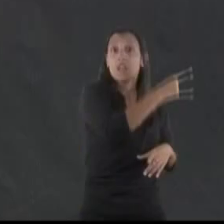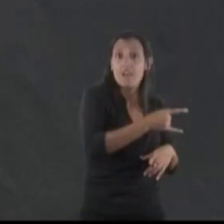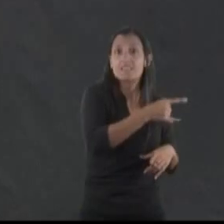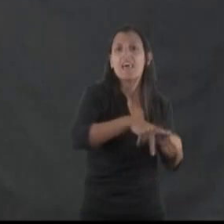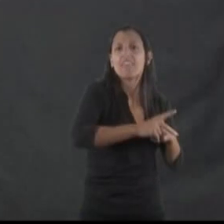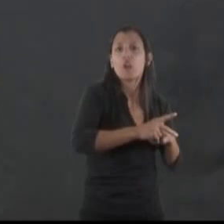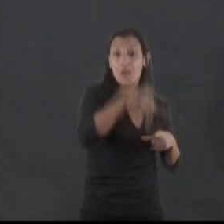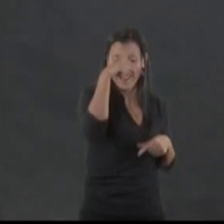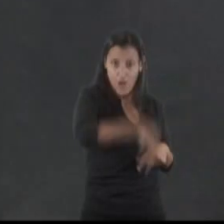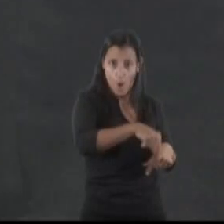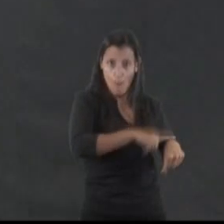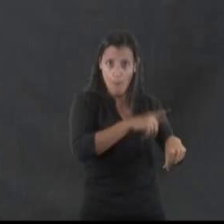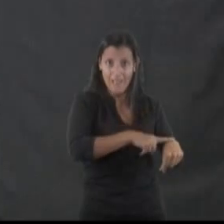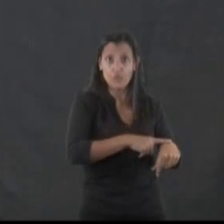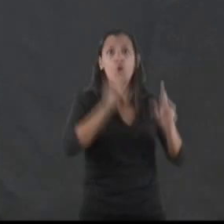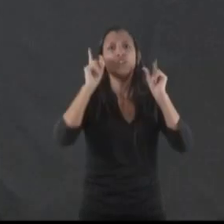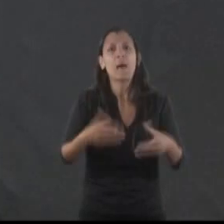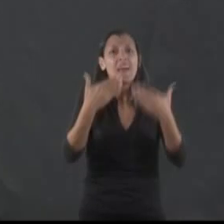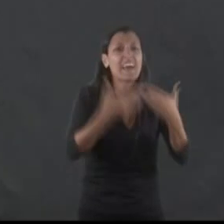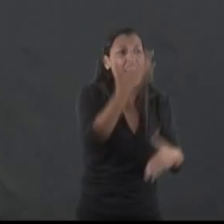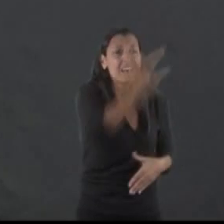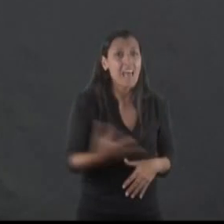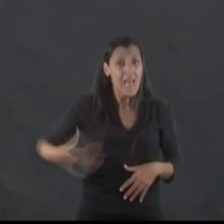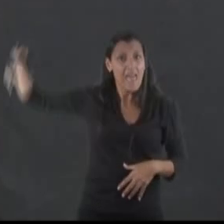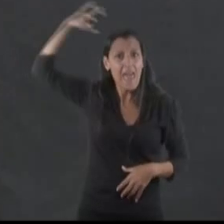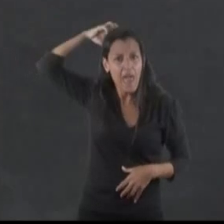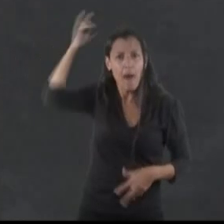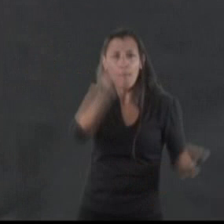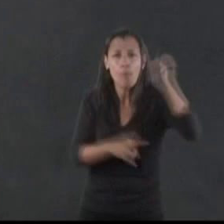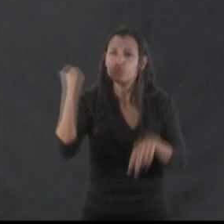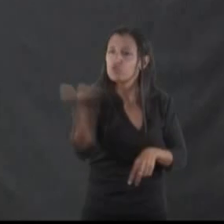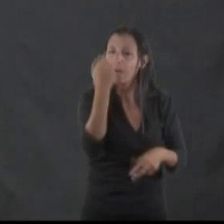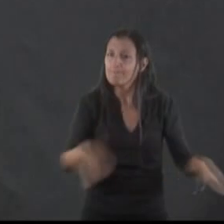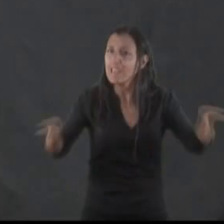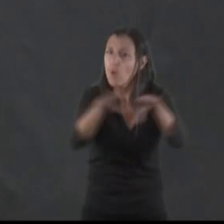hoy. Eva pensó en mayores igualdades